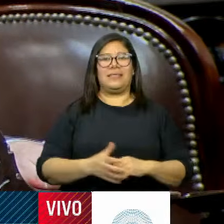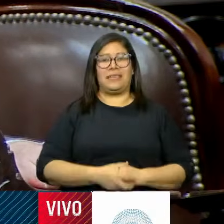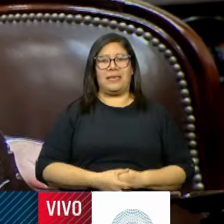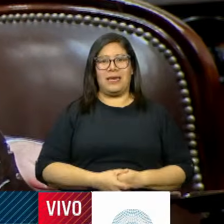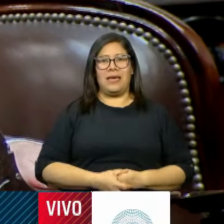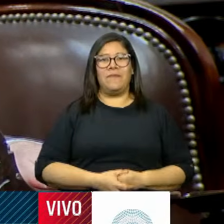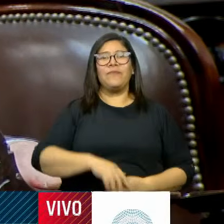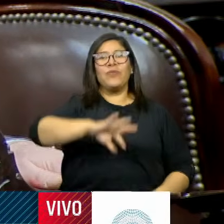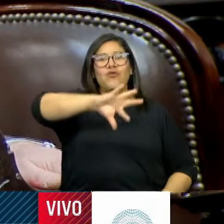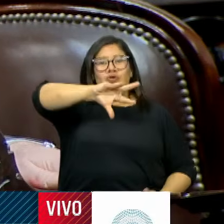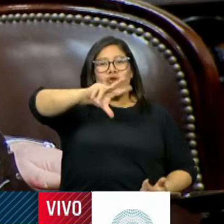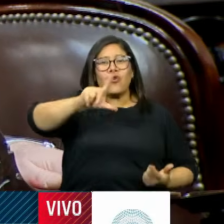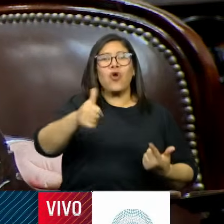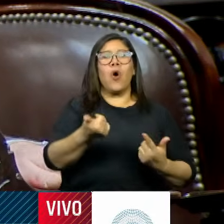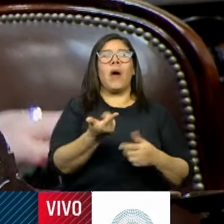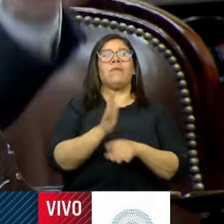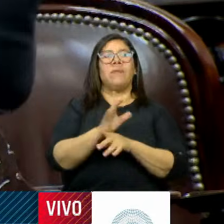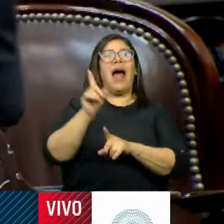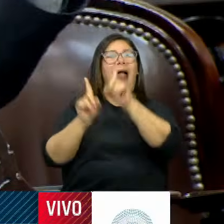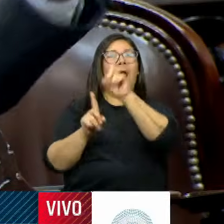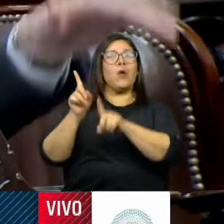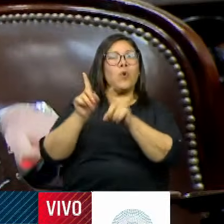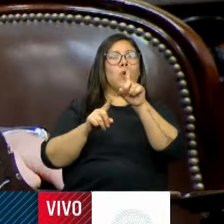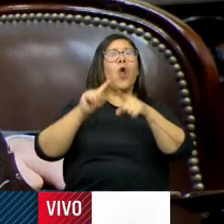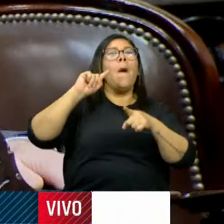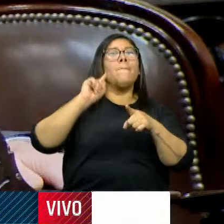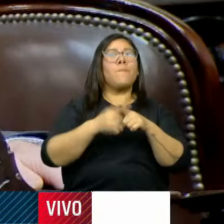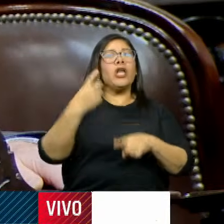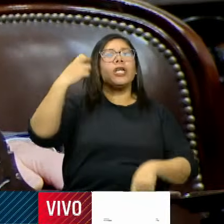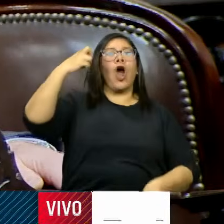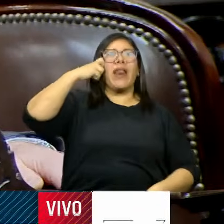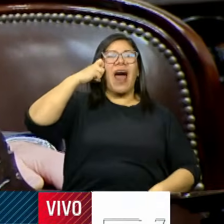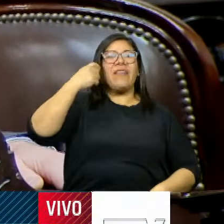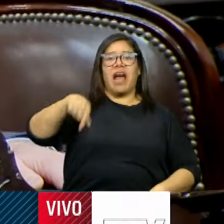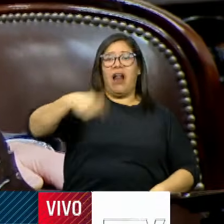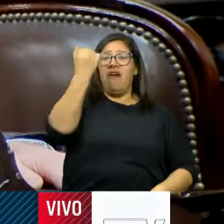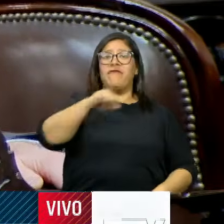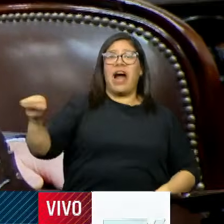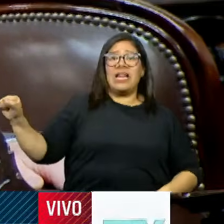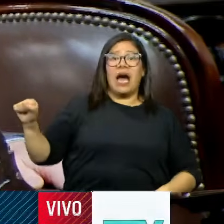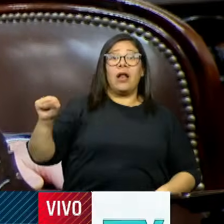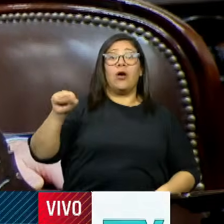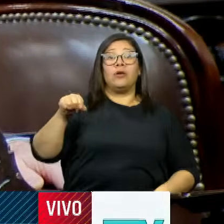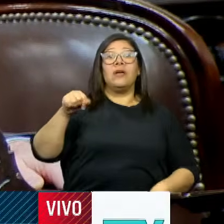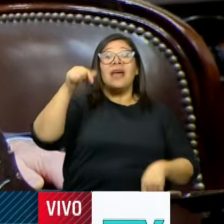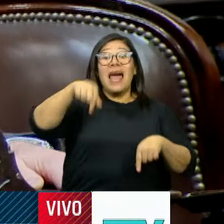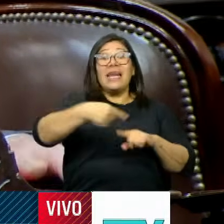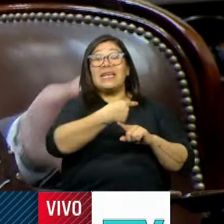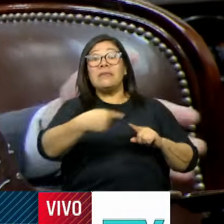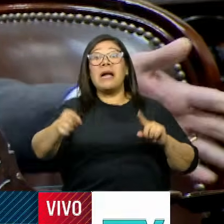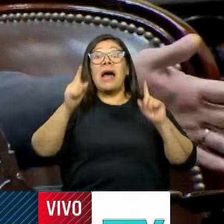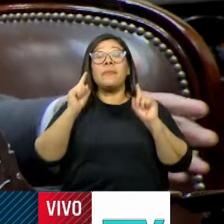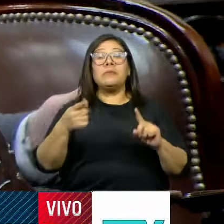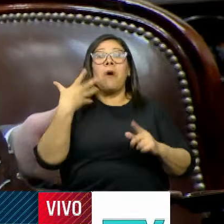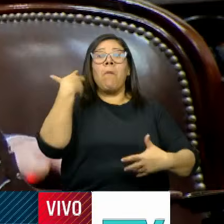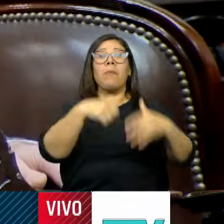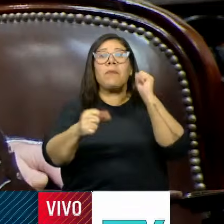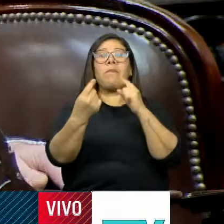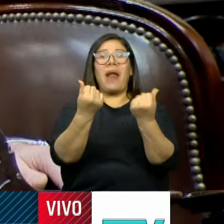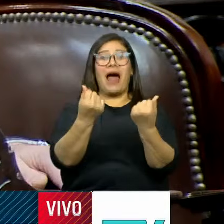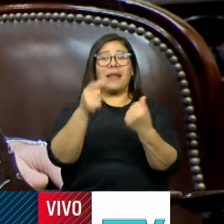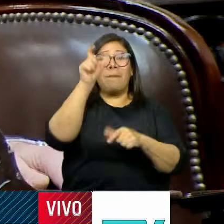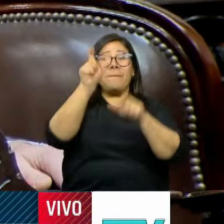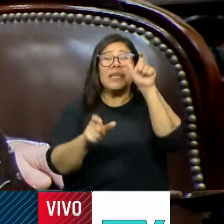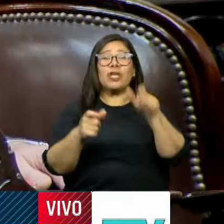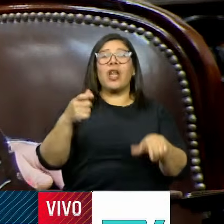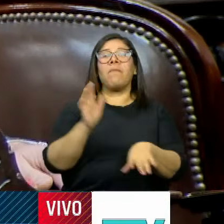Afanarse el logo de la Unión Cívica Radical la misma semana que conocemos esa actitud de algunos que se hacen llamar